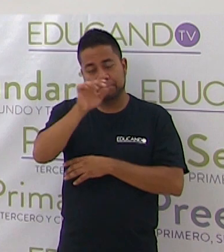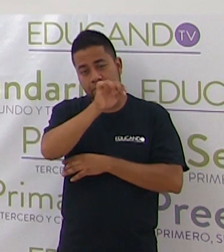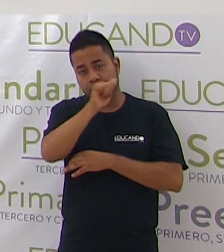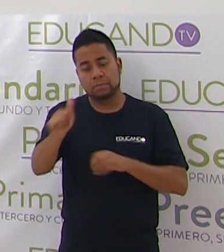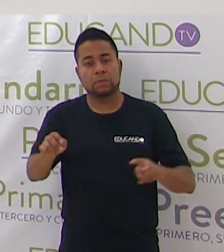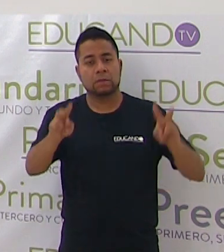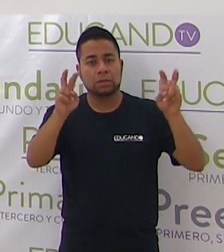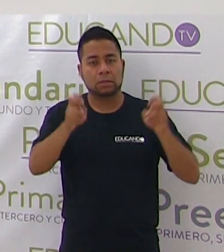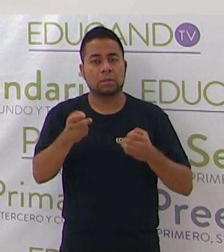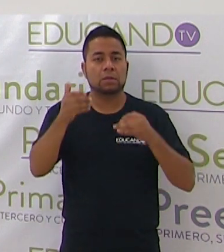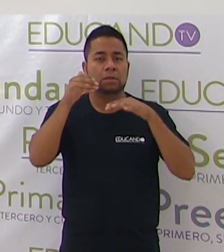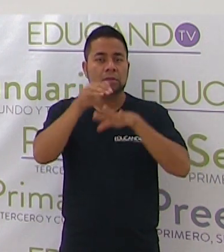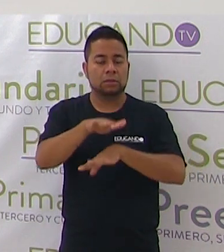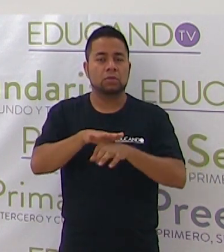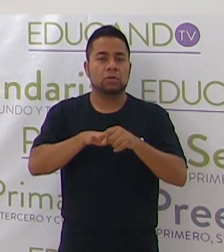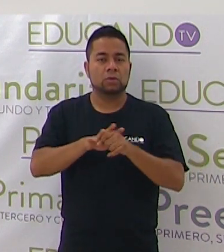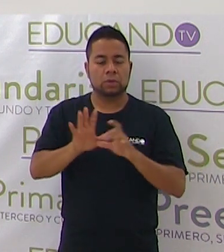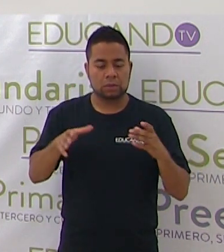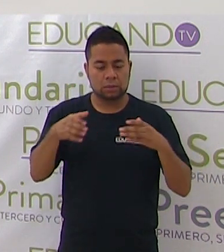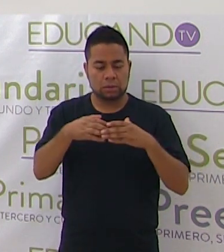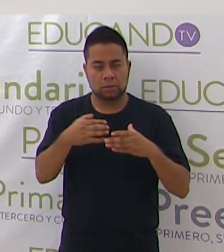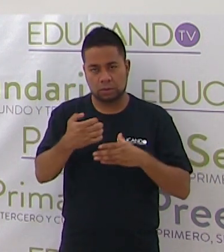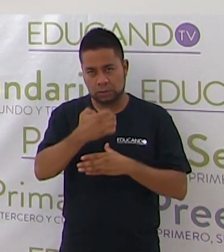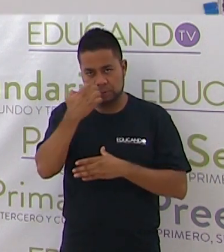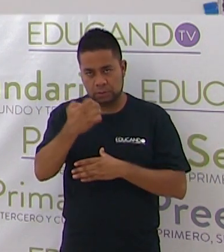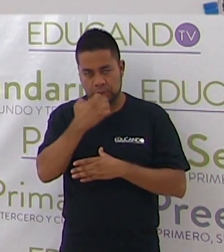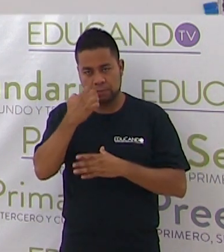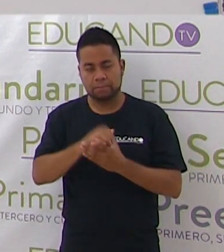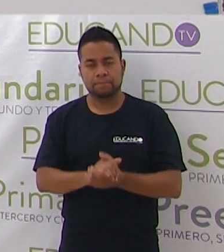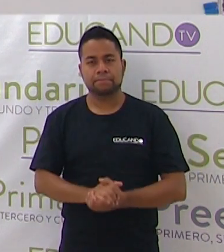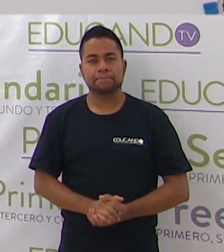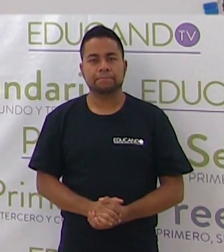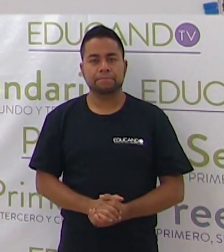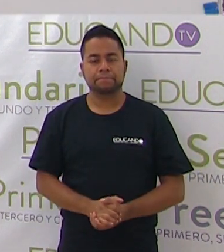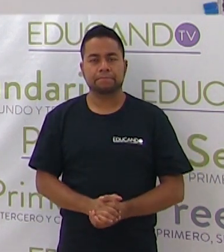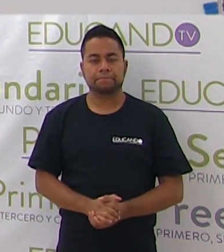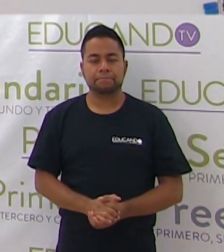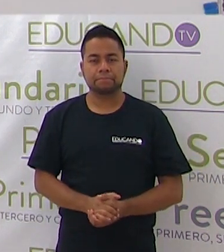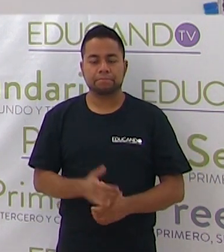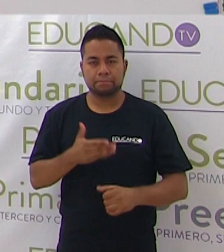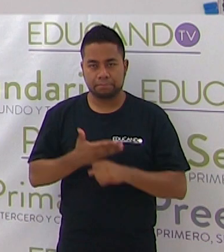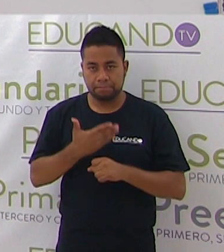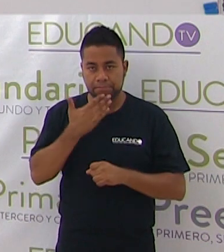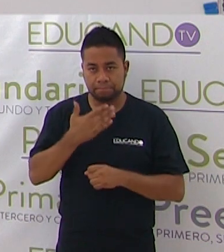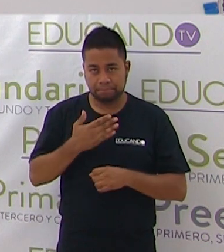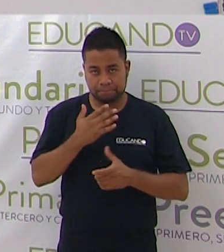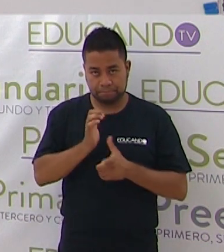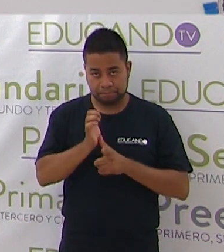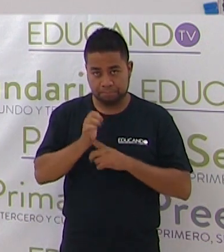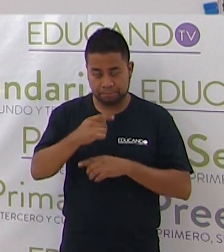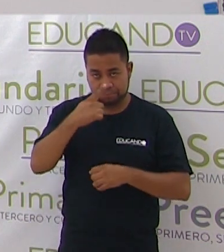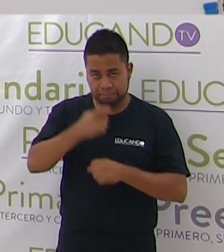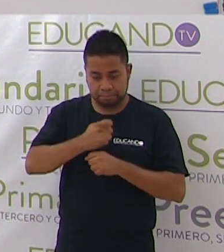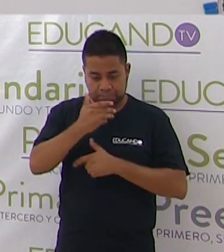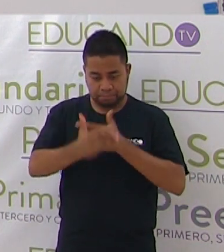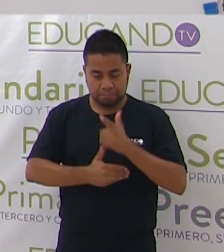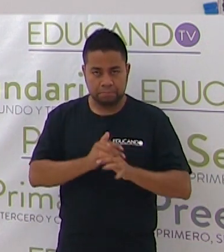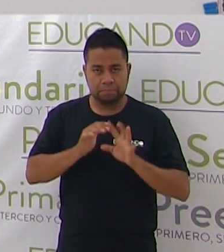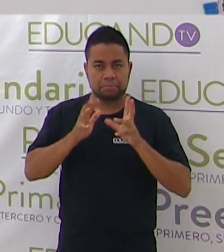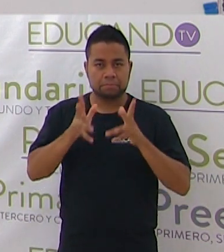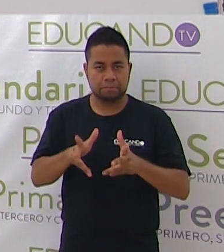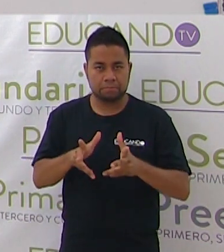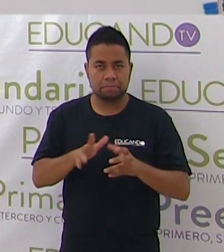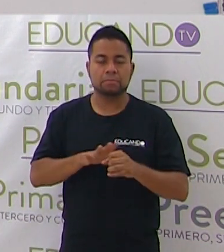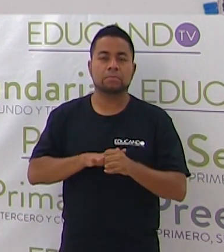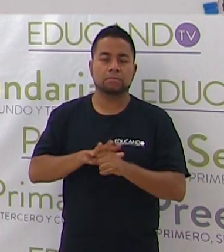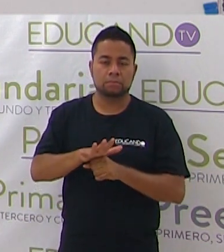tema acerca de su comunidad escolar. Muy bien, pues entonces el primer paso ya lo dimos, el